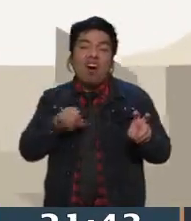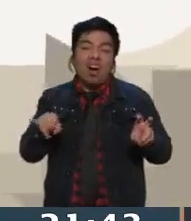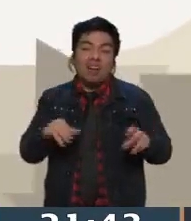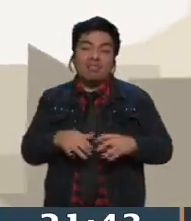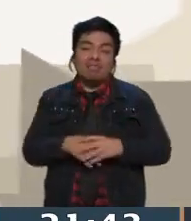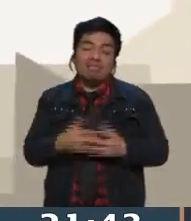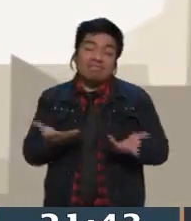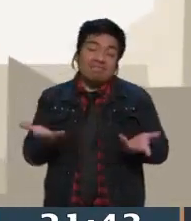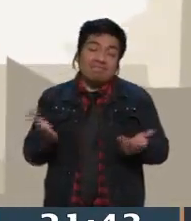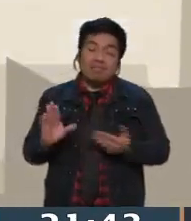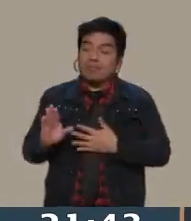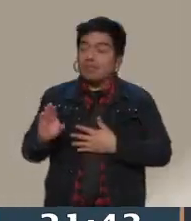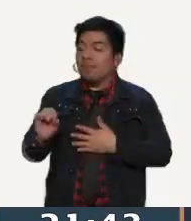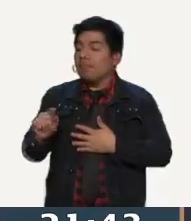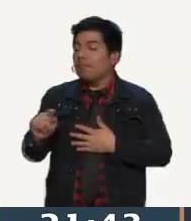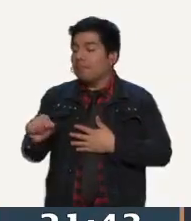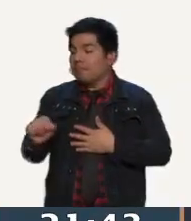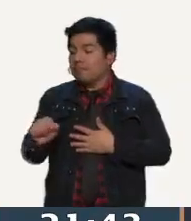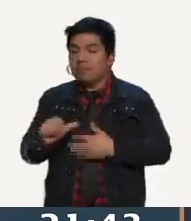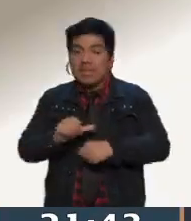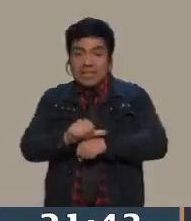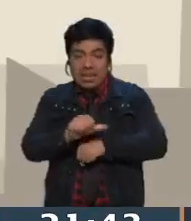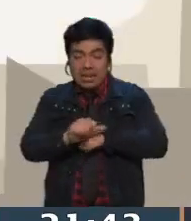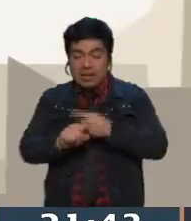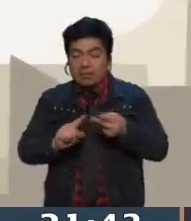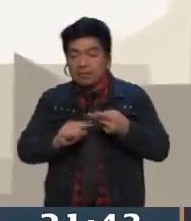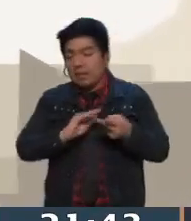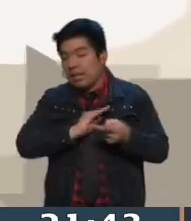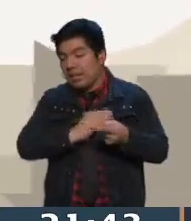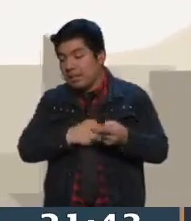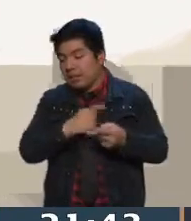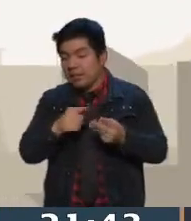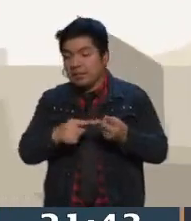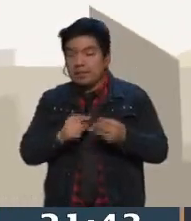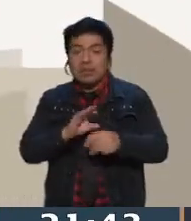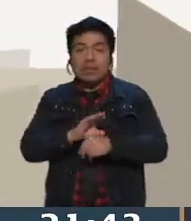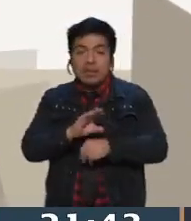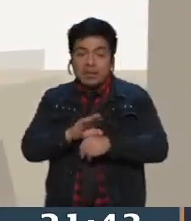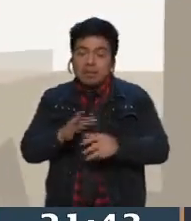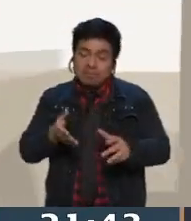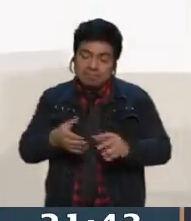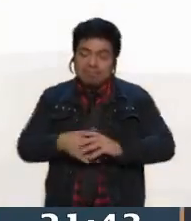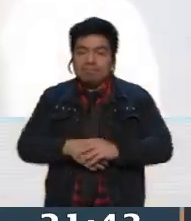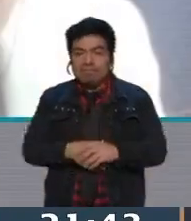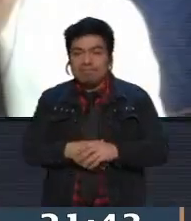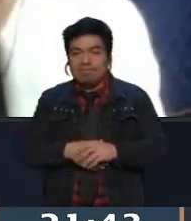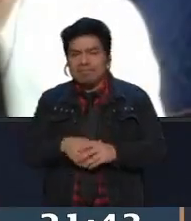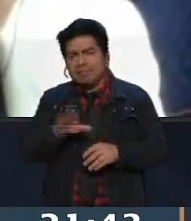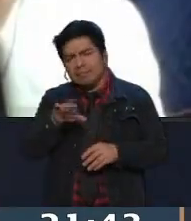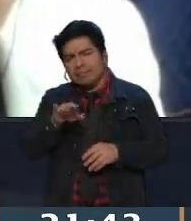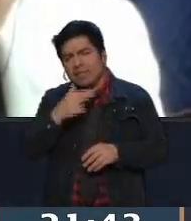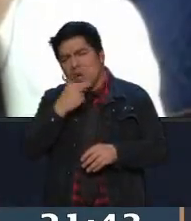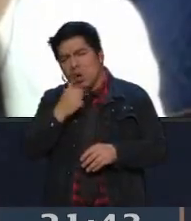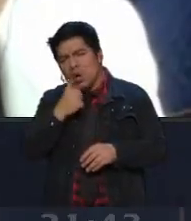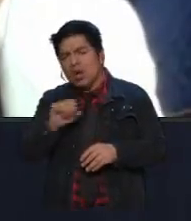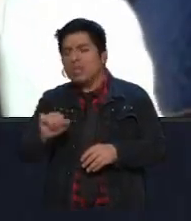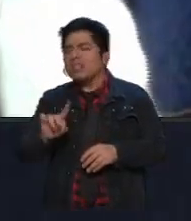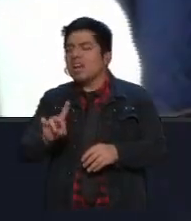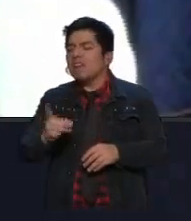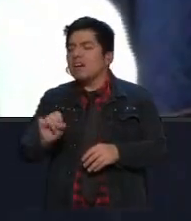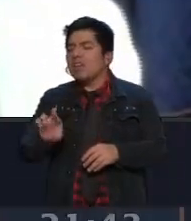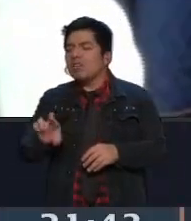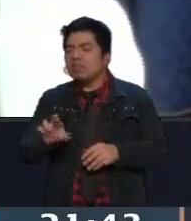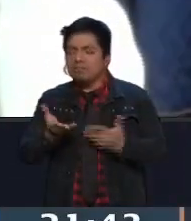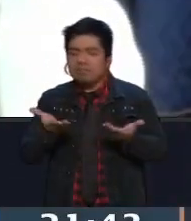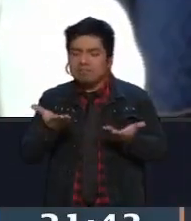generada por bots radicados en Argentina, España y Colombia de nueva cuenta. Salvador, digo, también como comparativo,